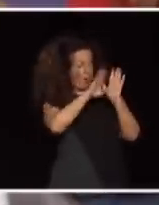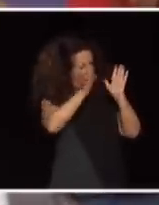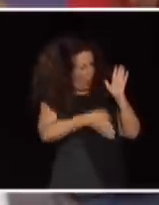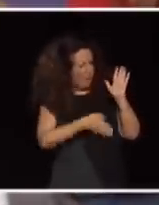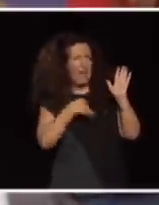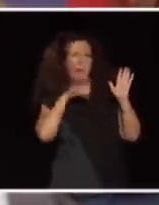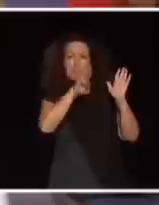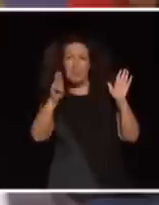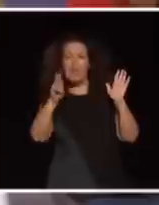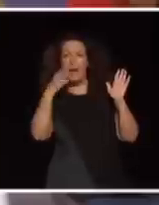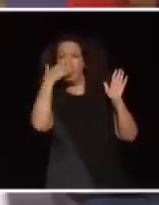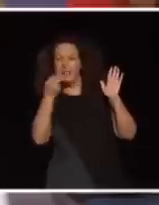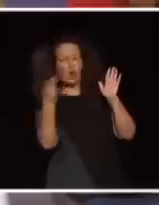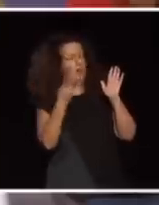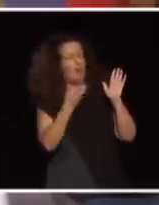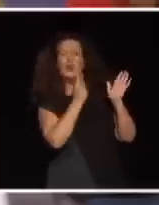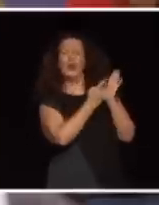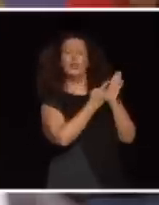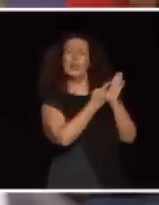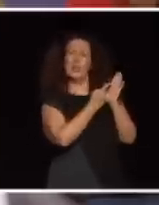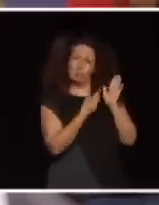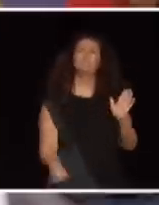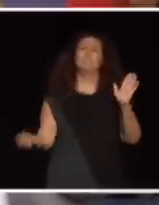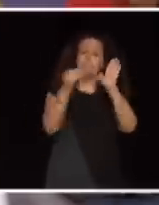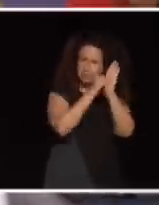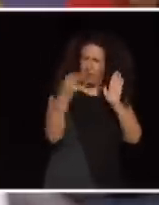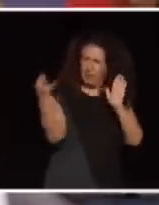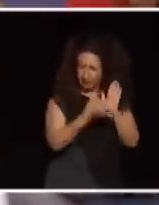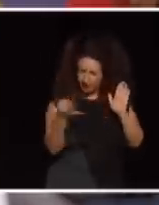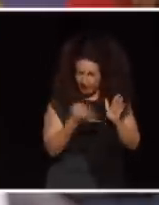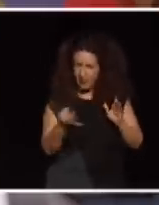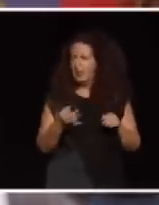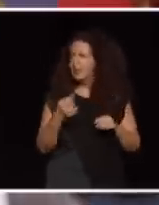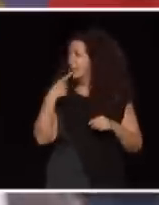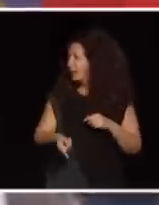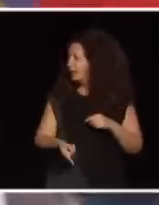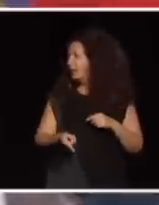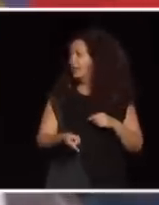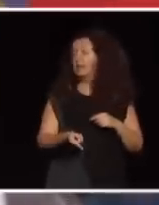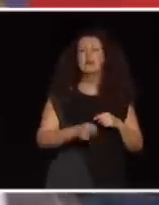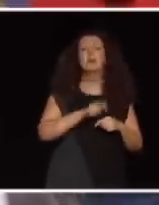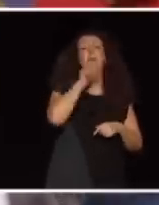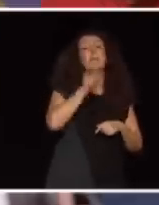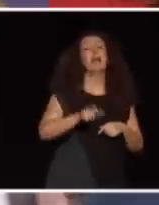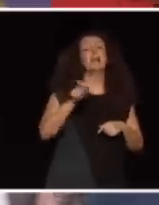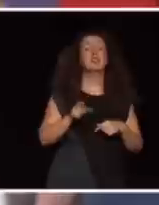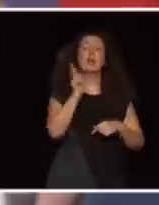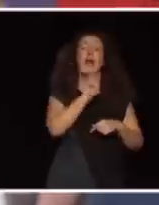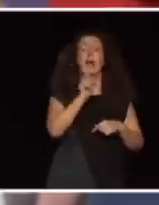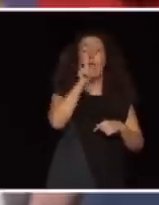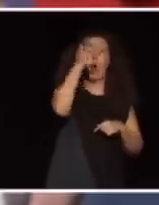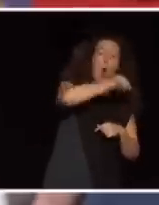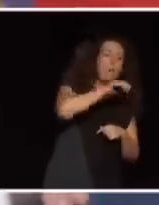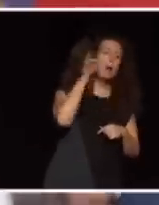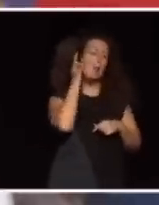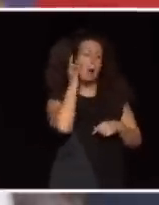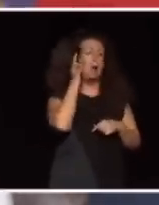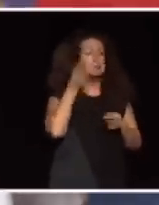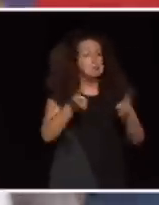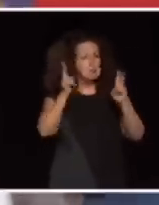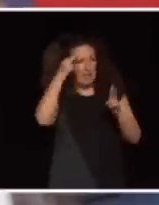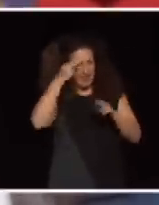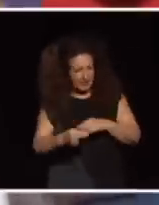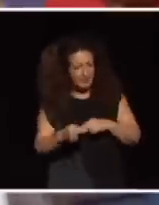Popular y el Partido Socialista, garantizar el derecho a ser quienes son de las personas no binarias, actuar contra la